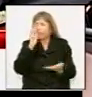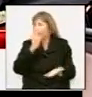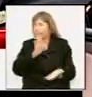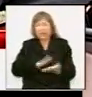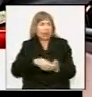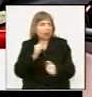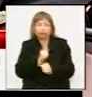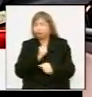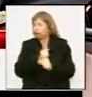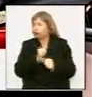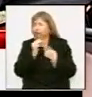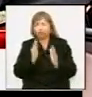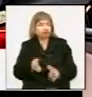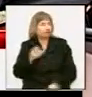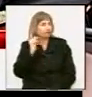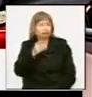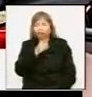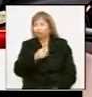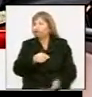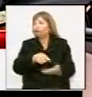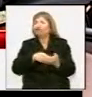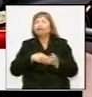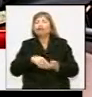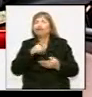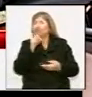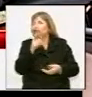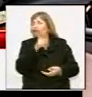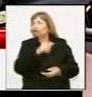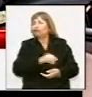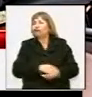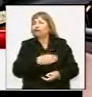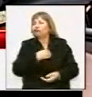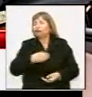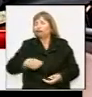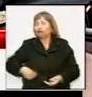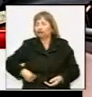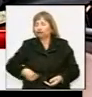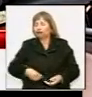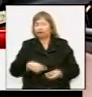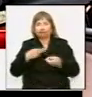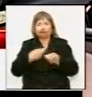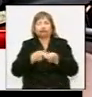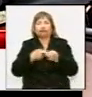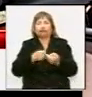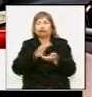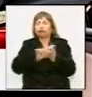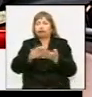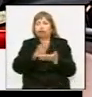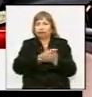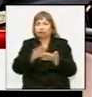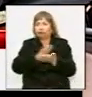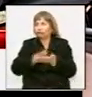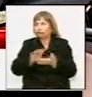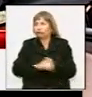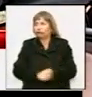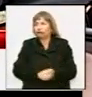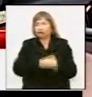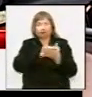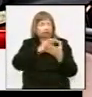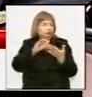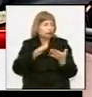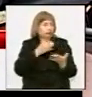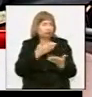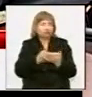que sí tenemos que exigirle nuevamente, le digo, presidente, a la ministra para que pueda luchar y limpiar toda esa lacra